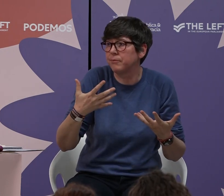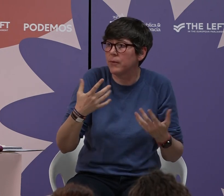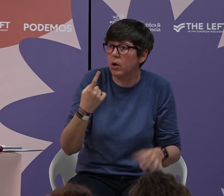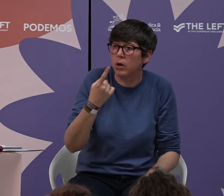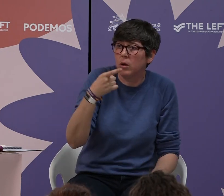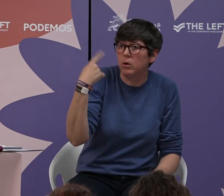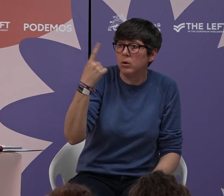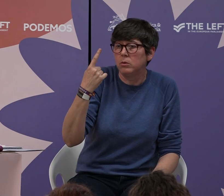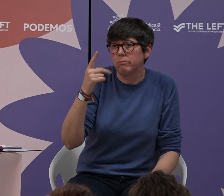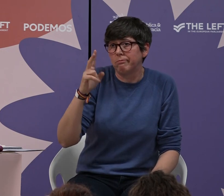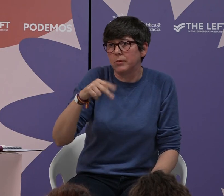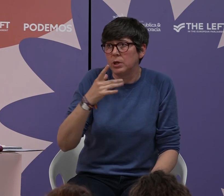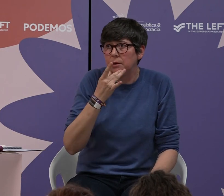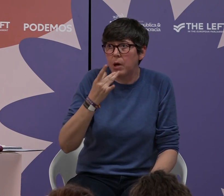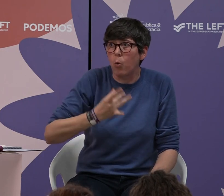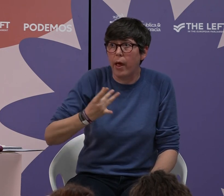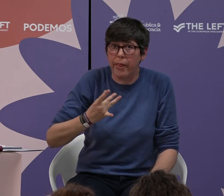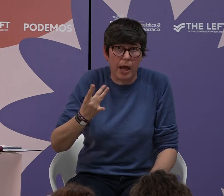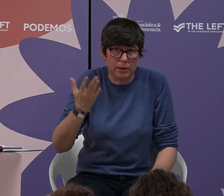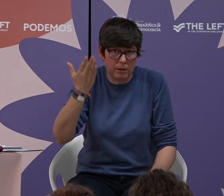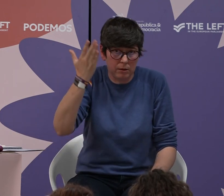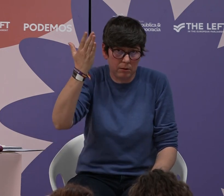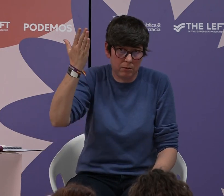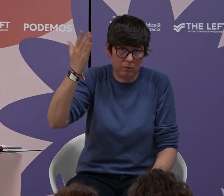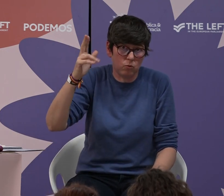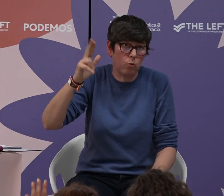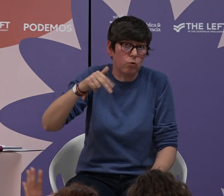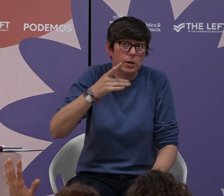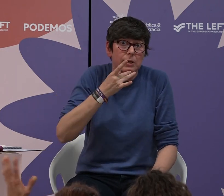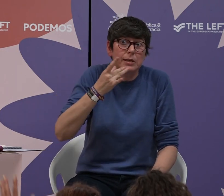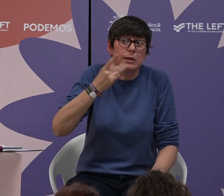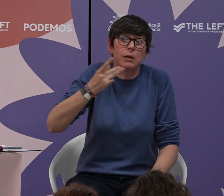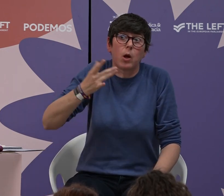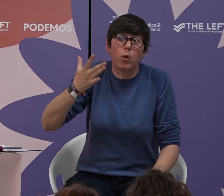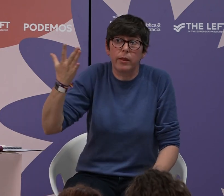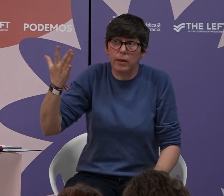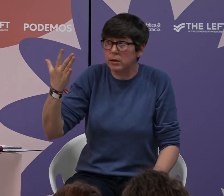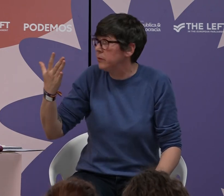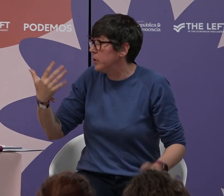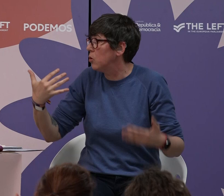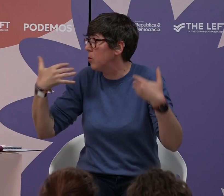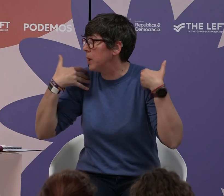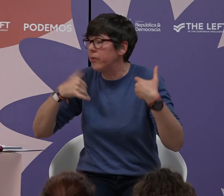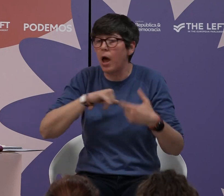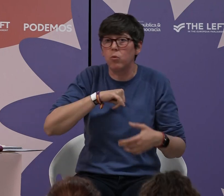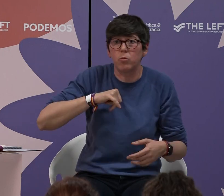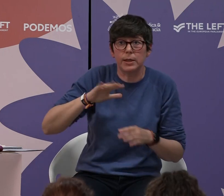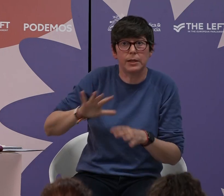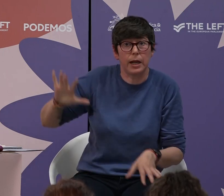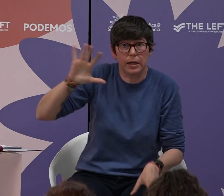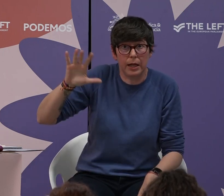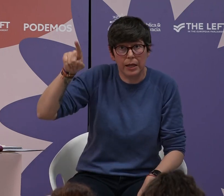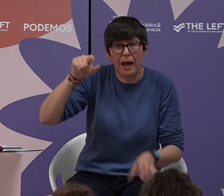ciudad actualmente ahora estos sinvergüenzas por poner algún calificativo